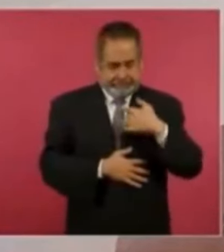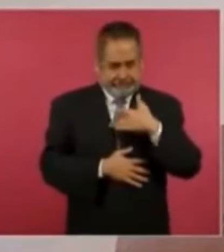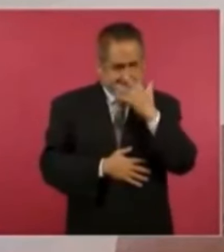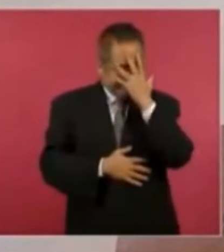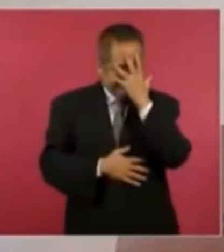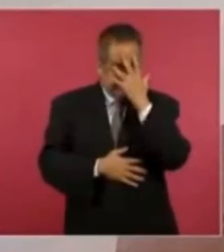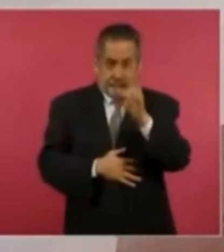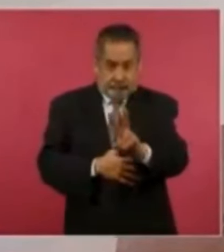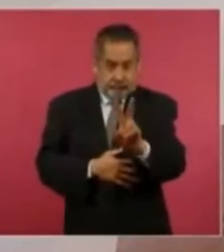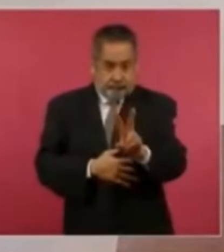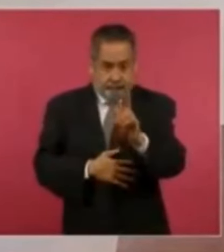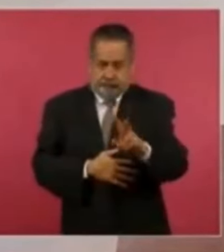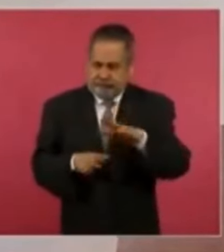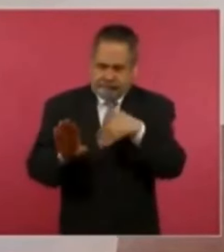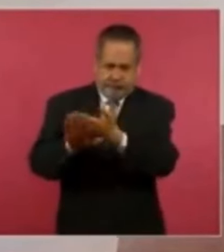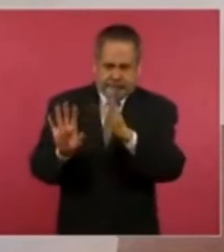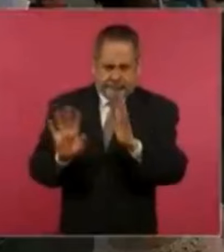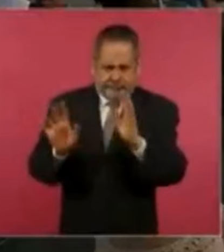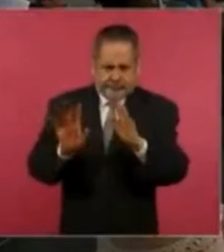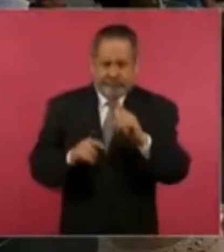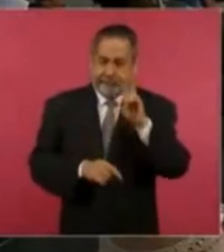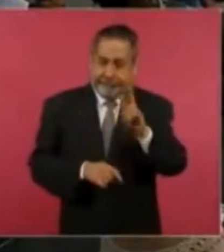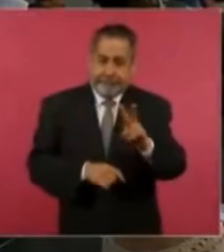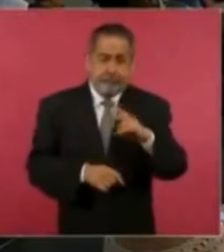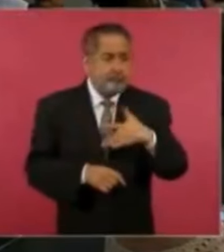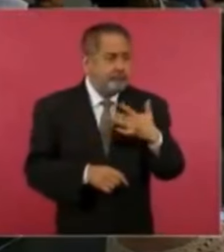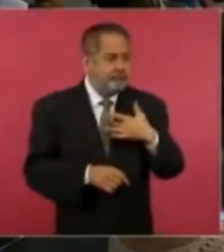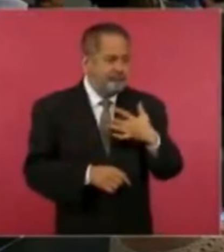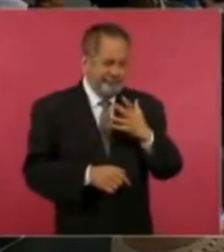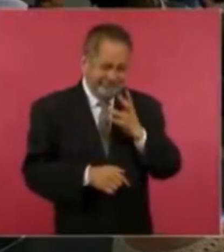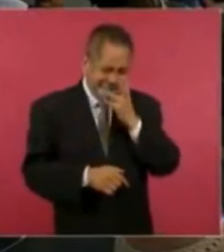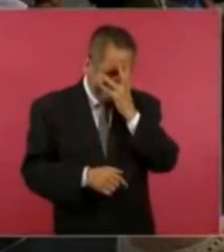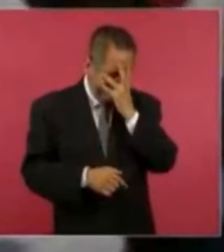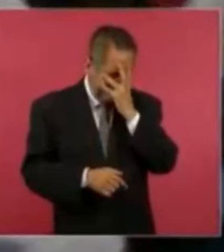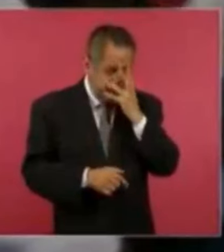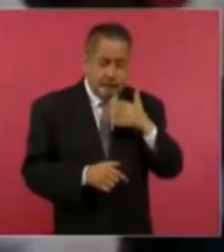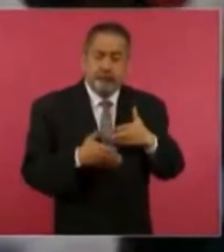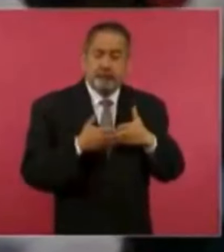digo sinceramente sin ofender, me daría vergüenza